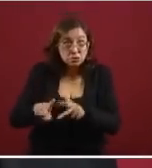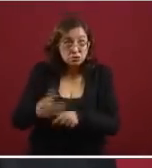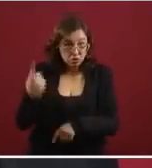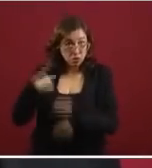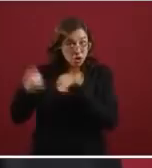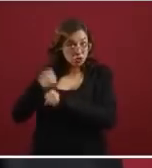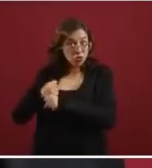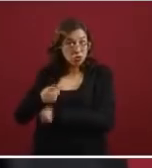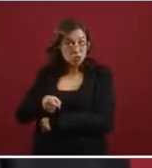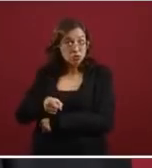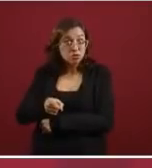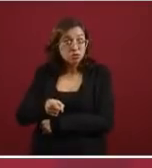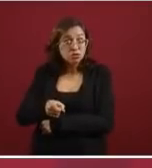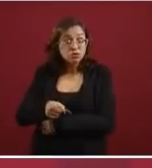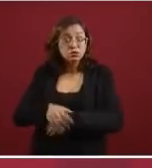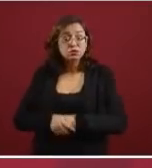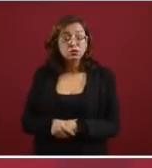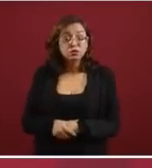pasado.